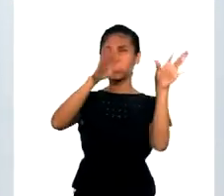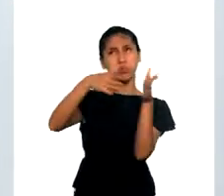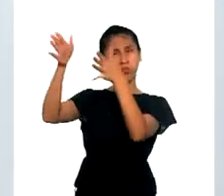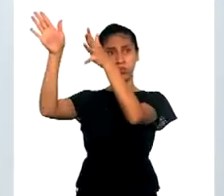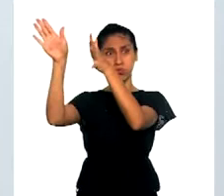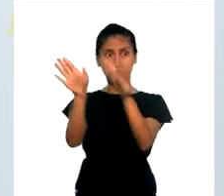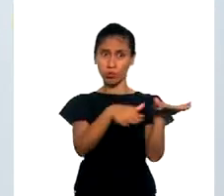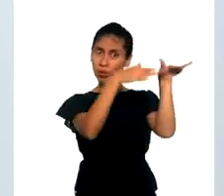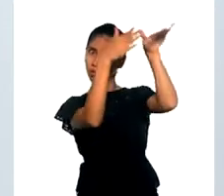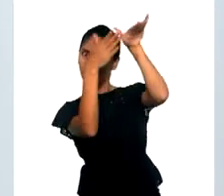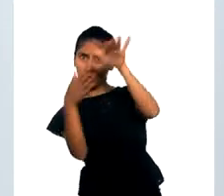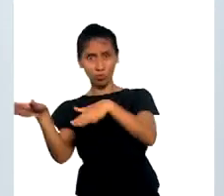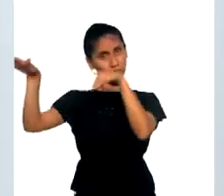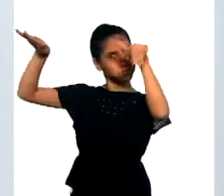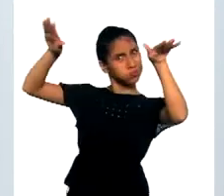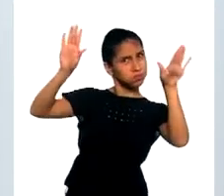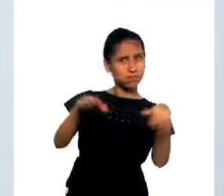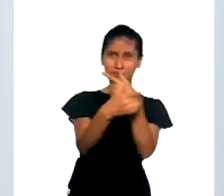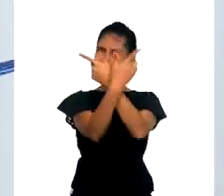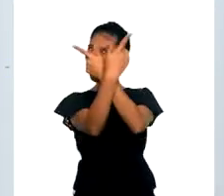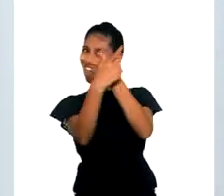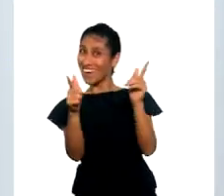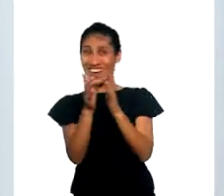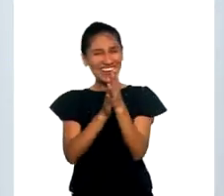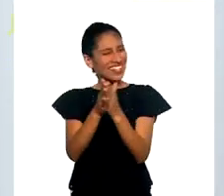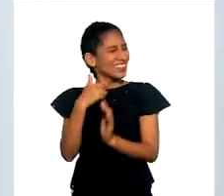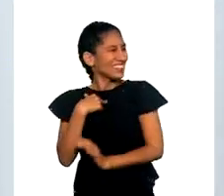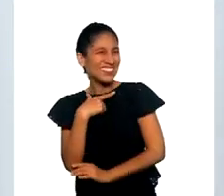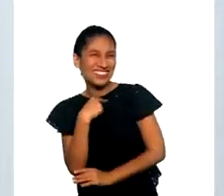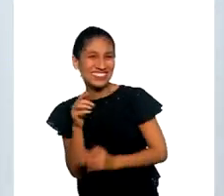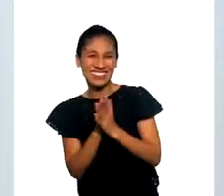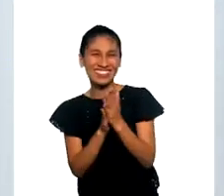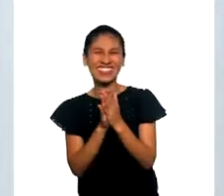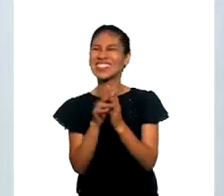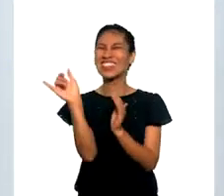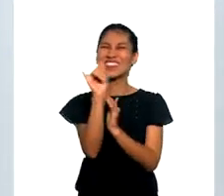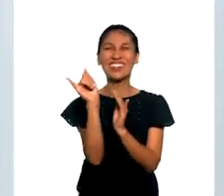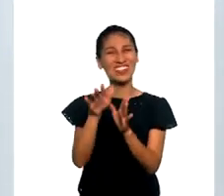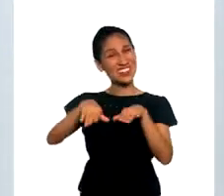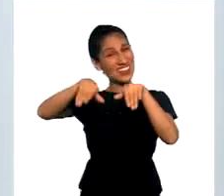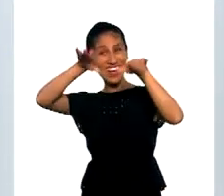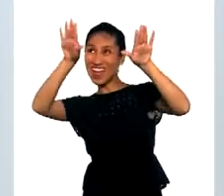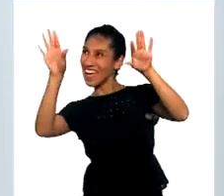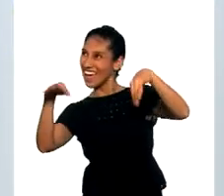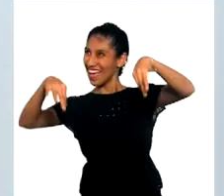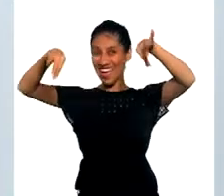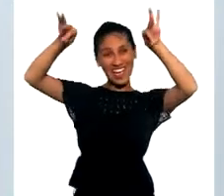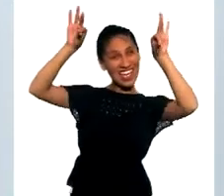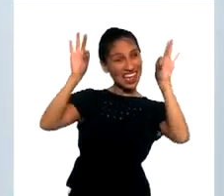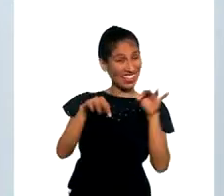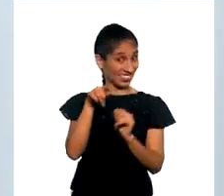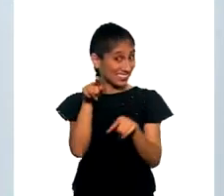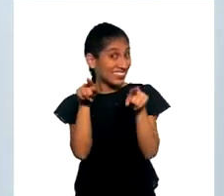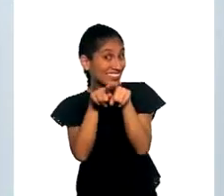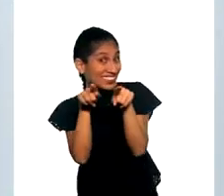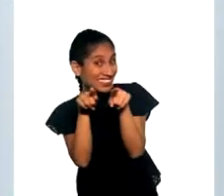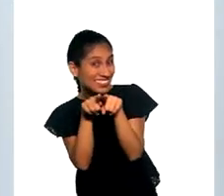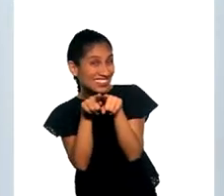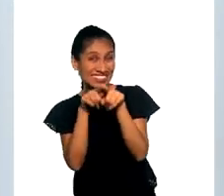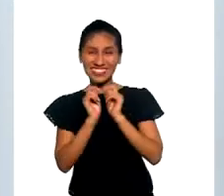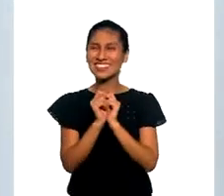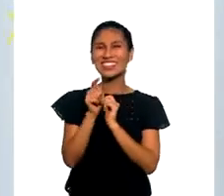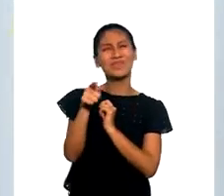toda libertad hay a mí me gustaría ser un pañuelo con un plástico así también